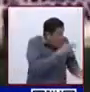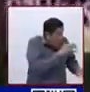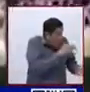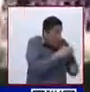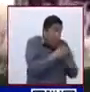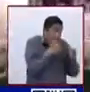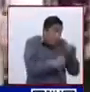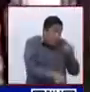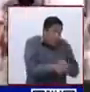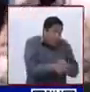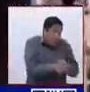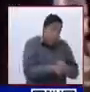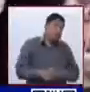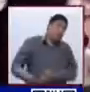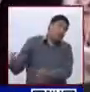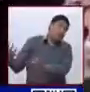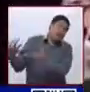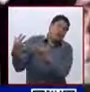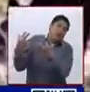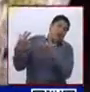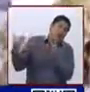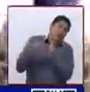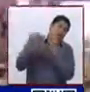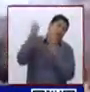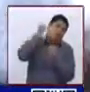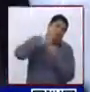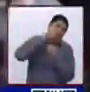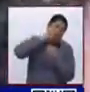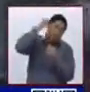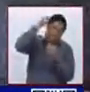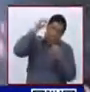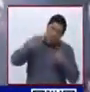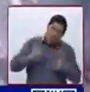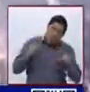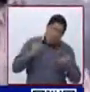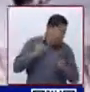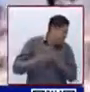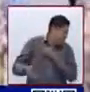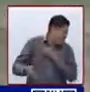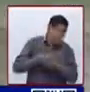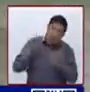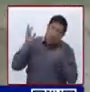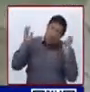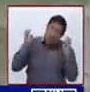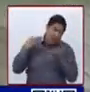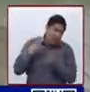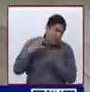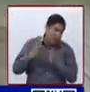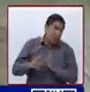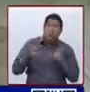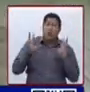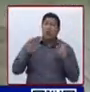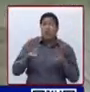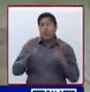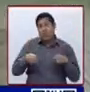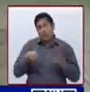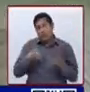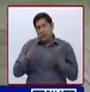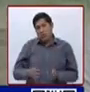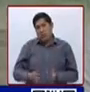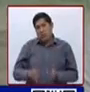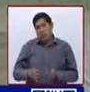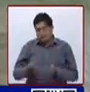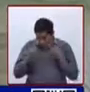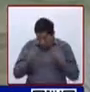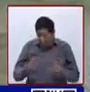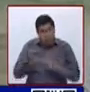porque venían a agredir a las mujeres, a los chicos, a todo el tema estudiantil. ¿Por qué no vinieron estudiantes?